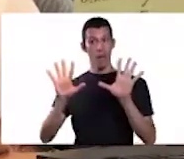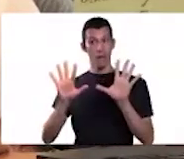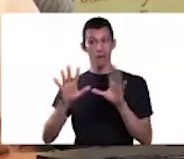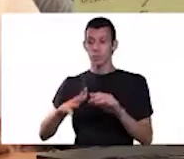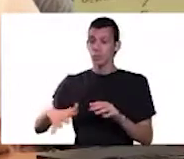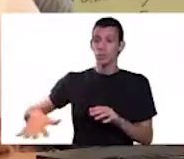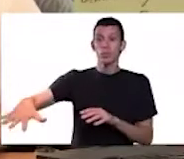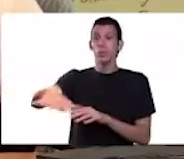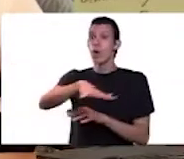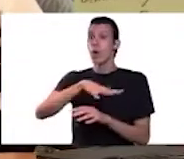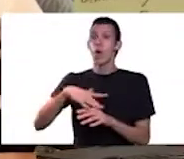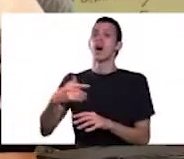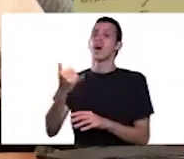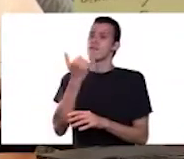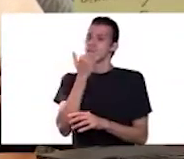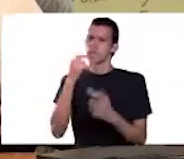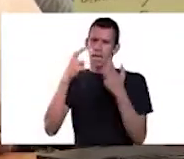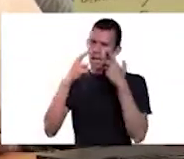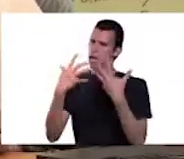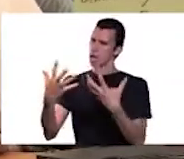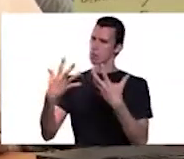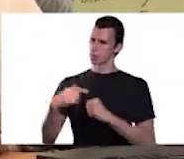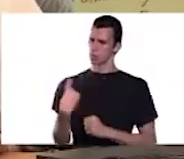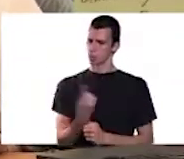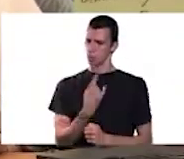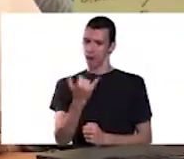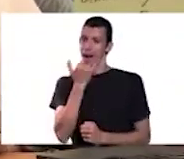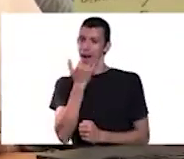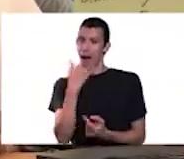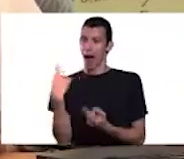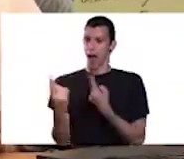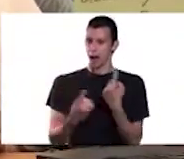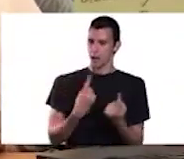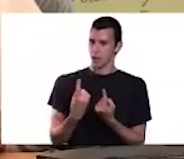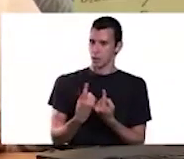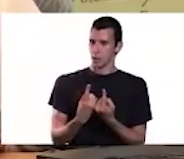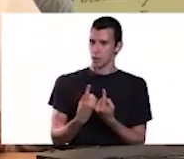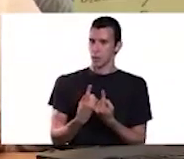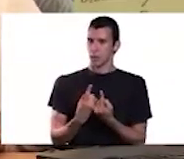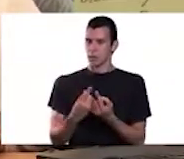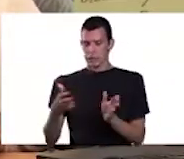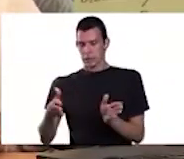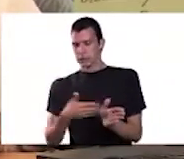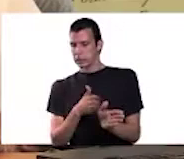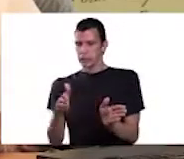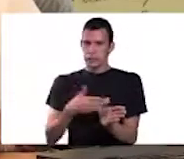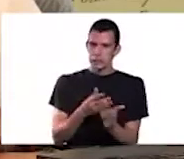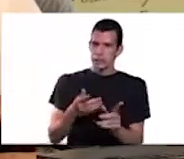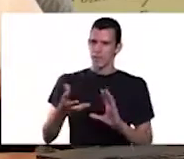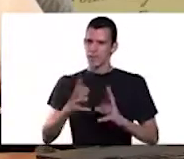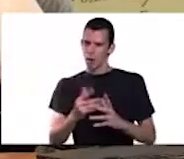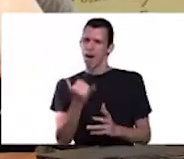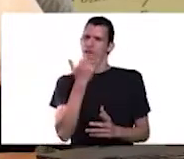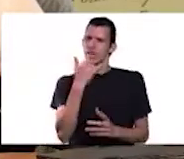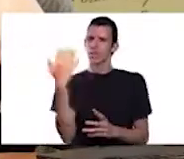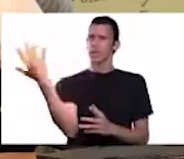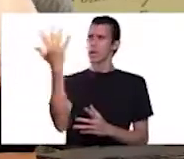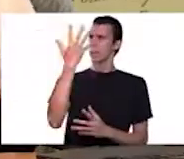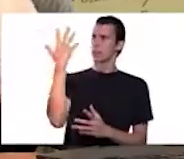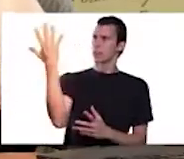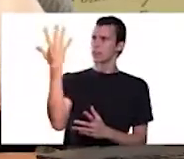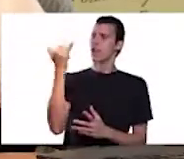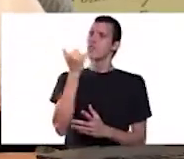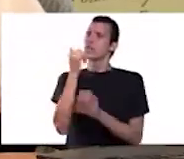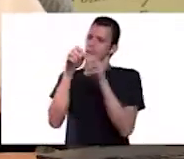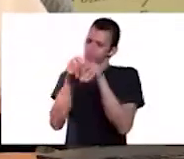esferas son afectadas cuando nosotros no actuamos bien hacia el medio ambiente. Y eso está presente